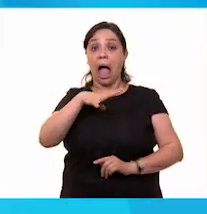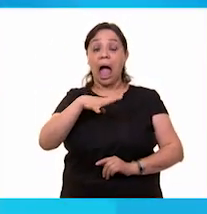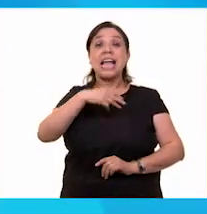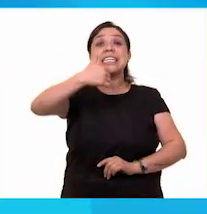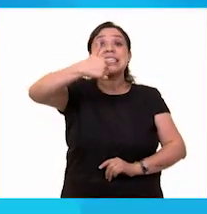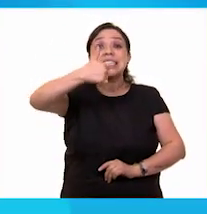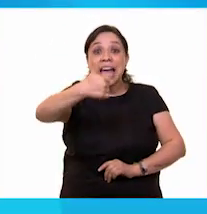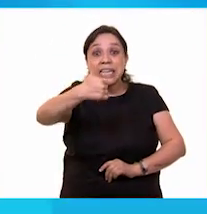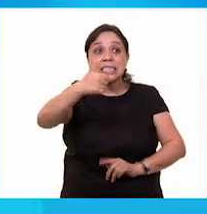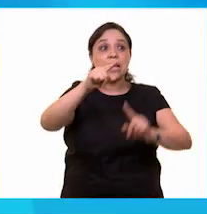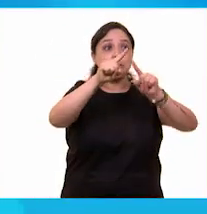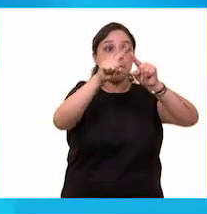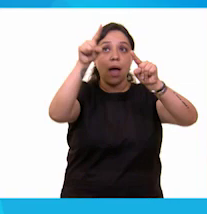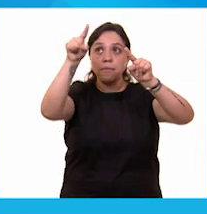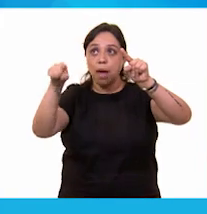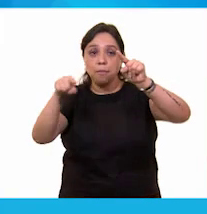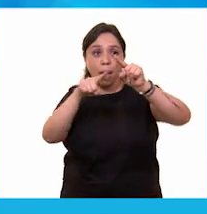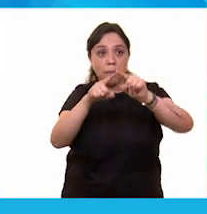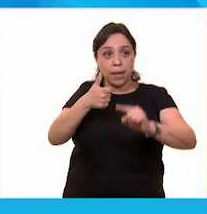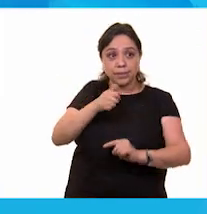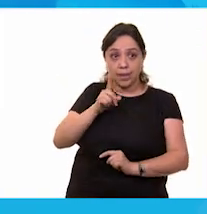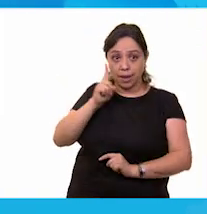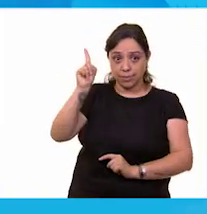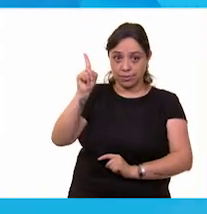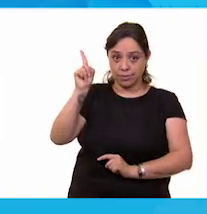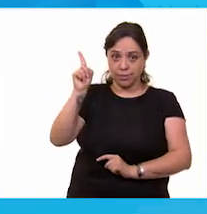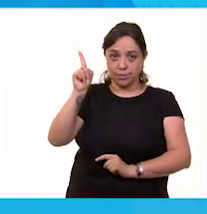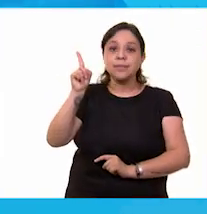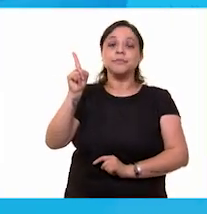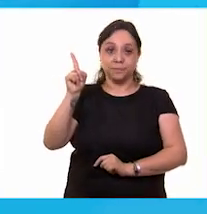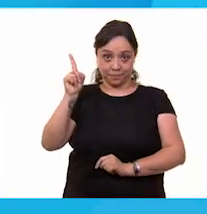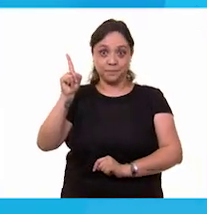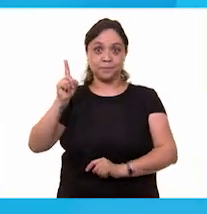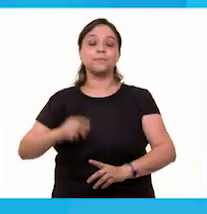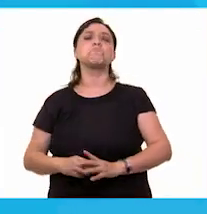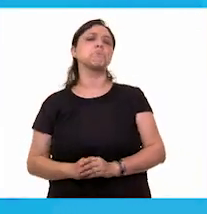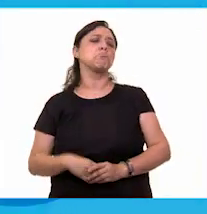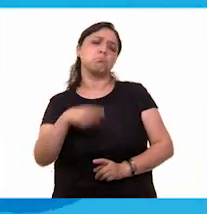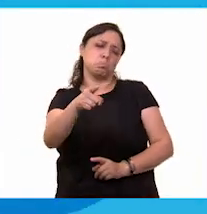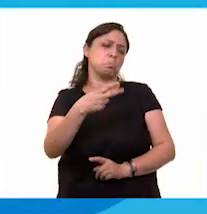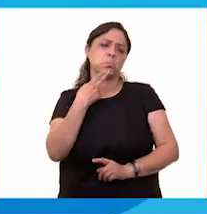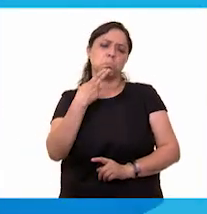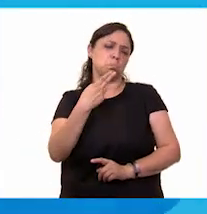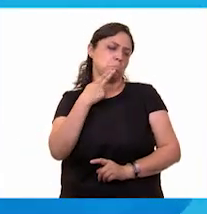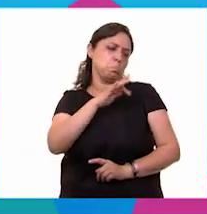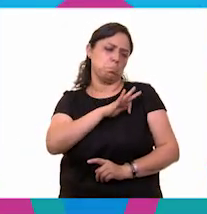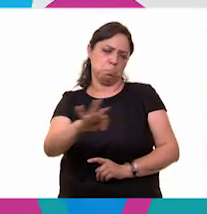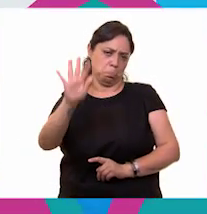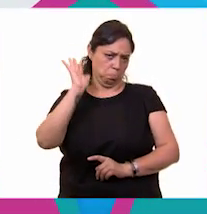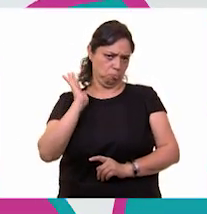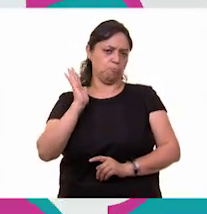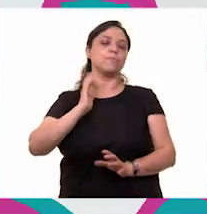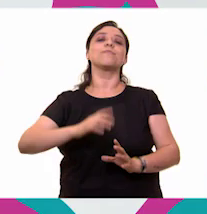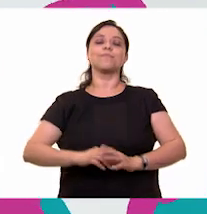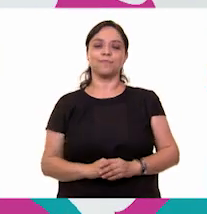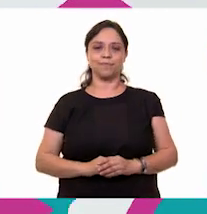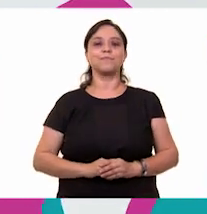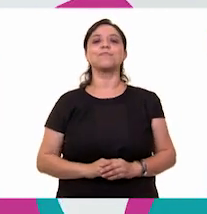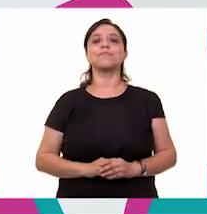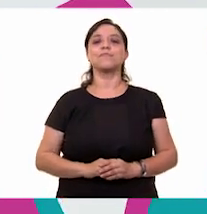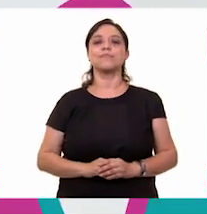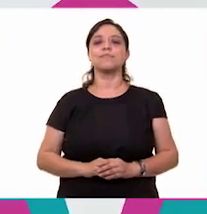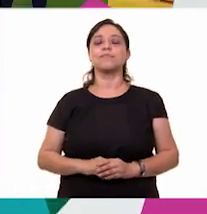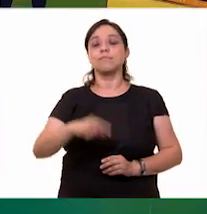son hexágonos, ¿de acuerdo? También se pueden utilizar cuando así se requieran, ¿de acuerdo? Muy bien. Muy bien. Entonces,